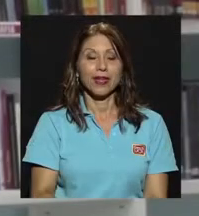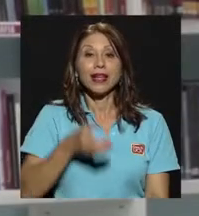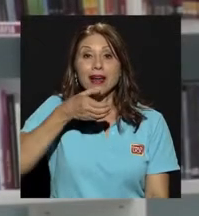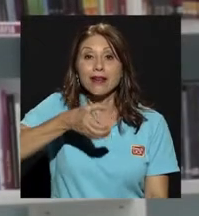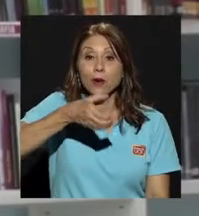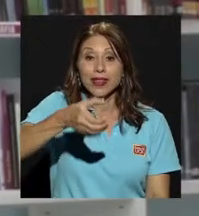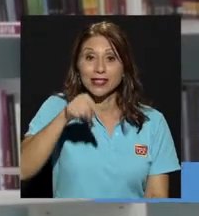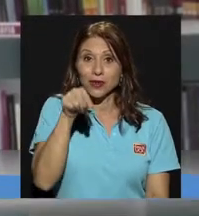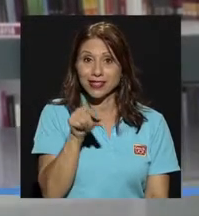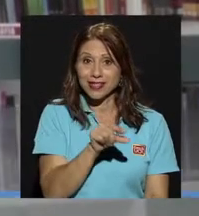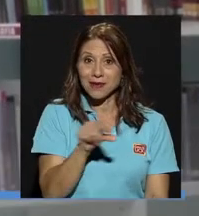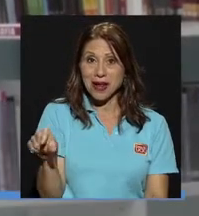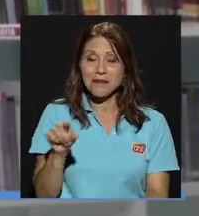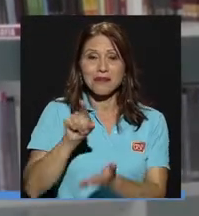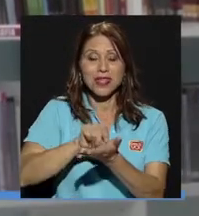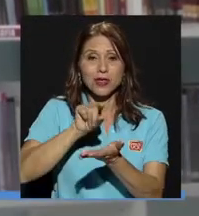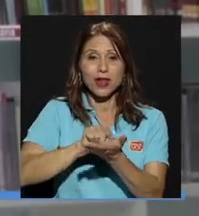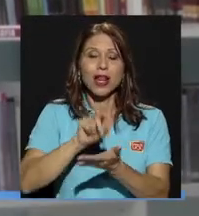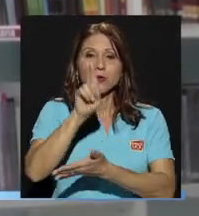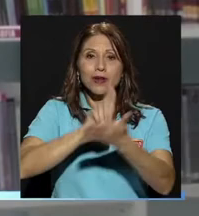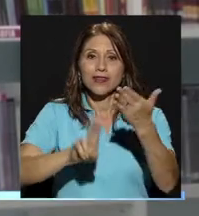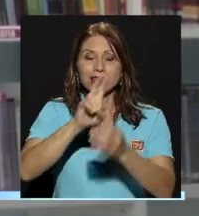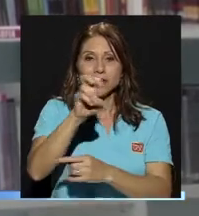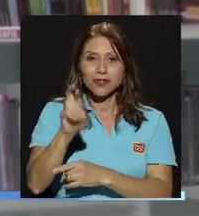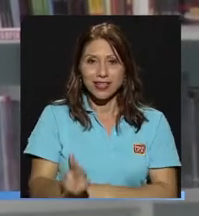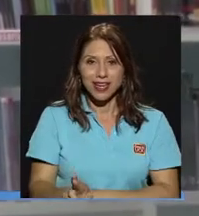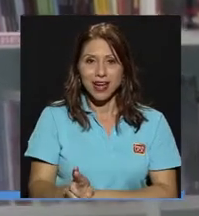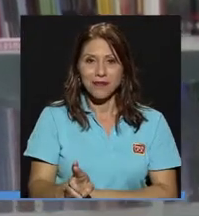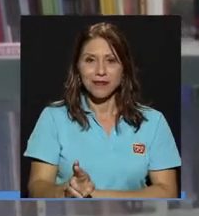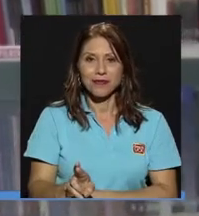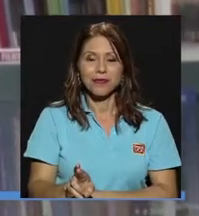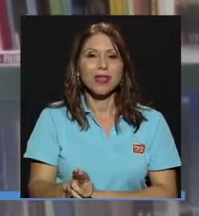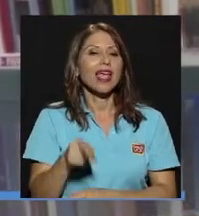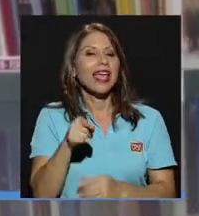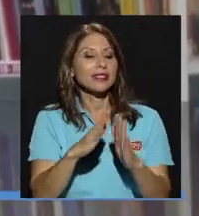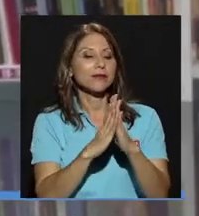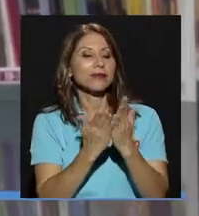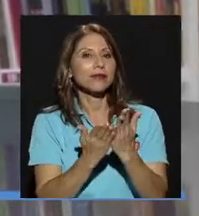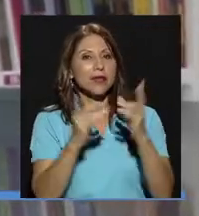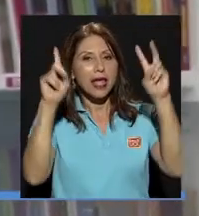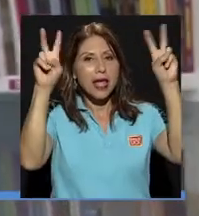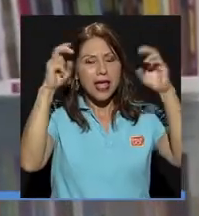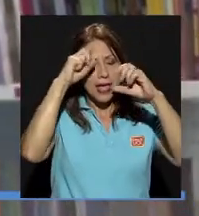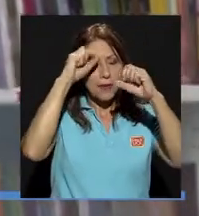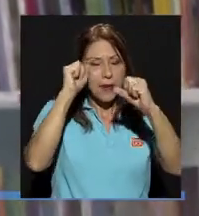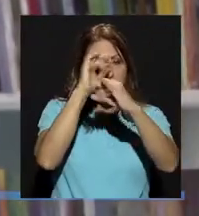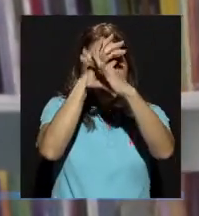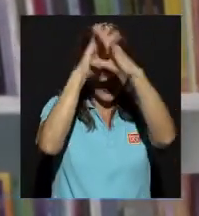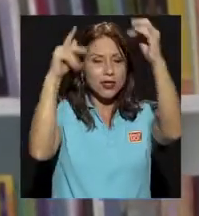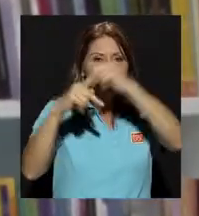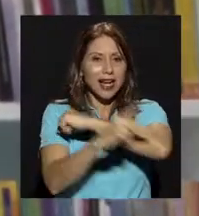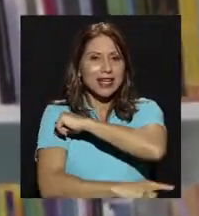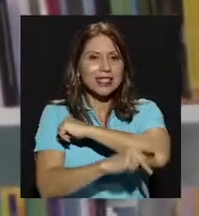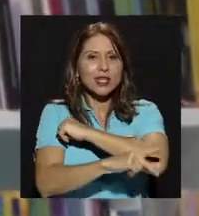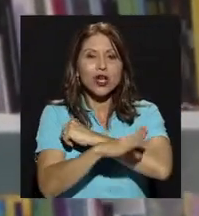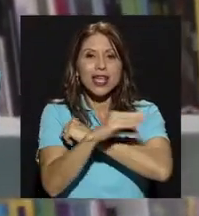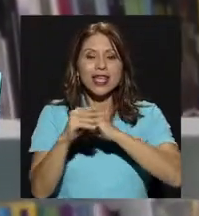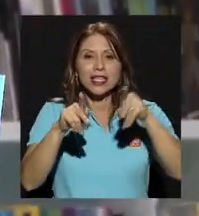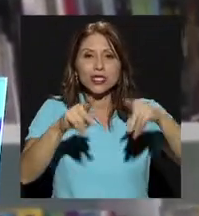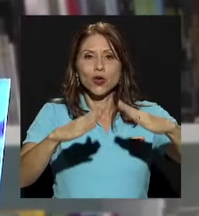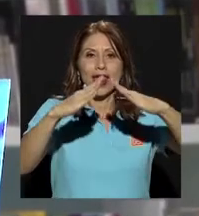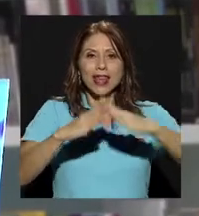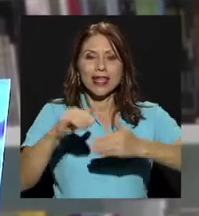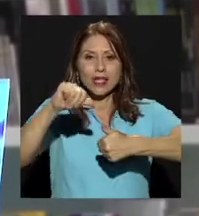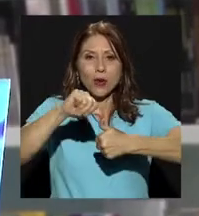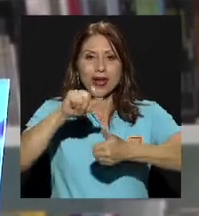La recomendación para esta semana de la editorial Universidad de Costa Rica es Imaginarios de la Nación y la Ciudadanía en